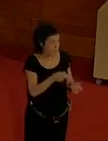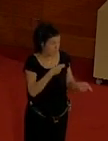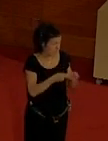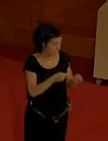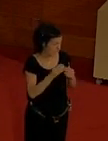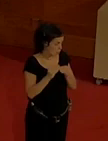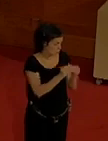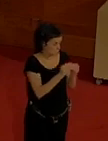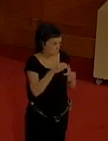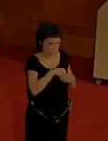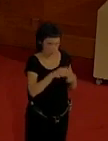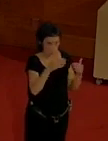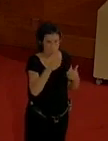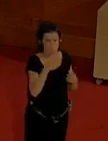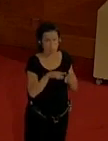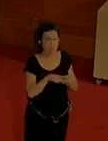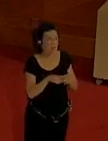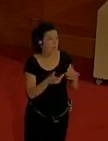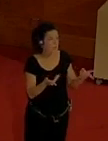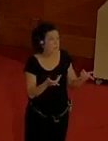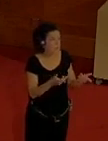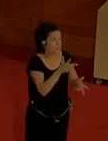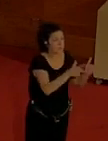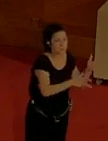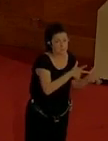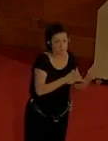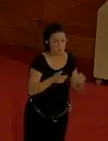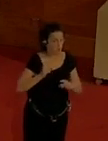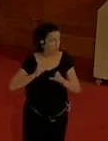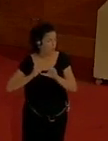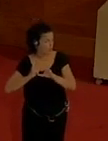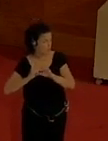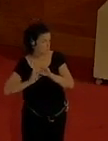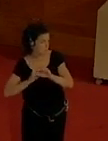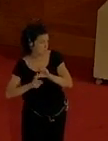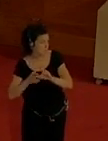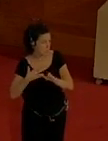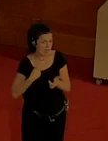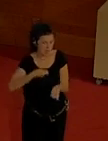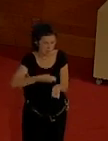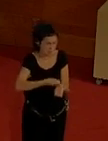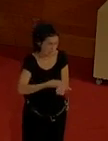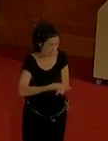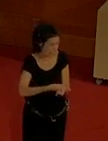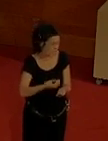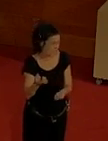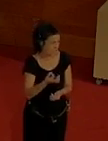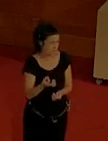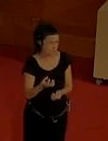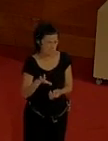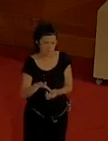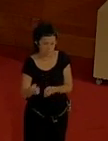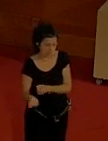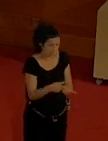si entre el país Vasco y extremadura hubiera que estar pagando aranceles para pasar Eh productos de un de un estado al otro